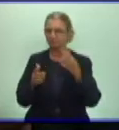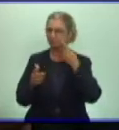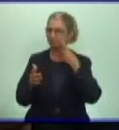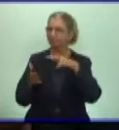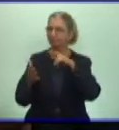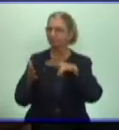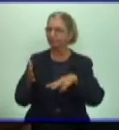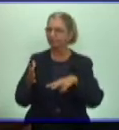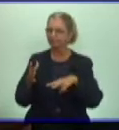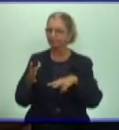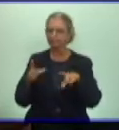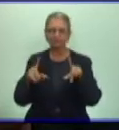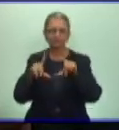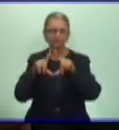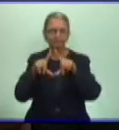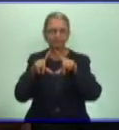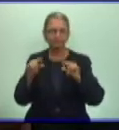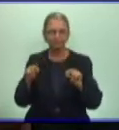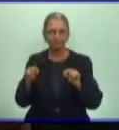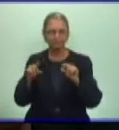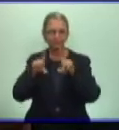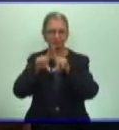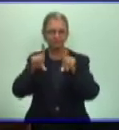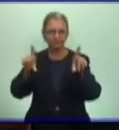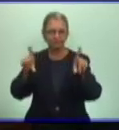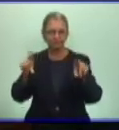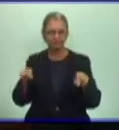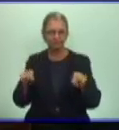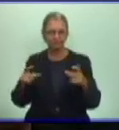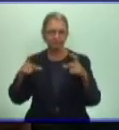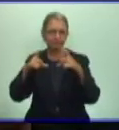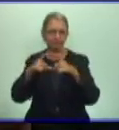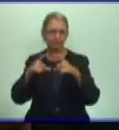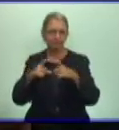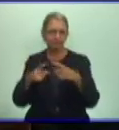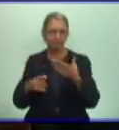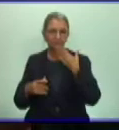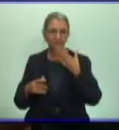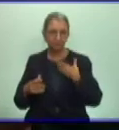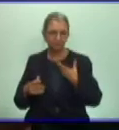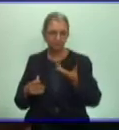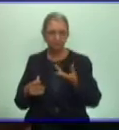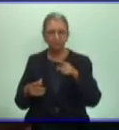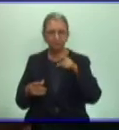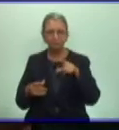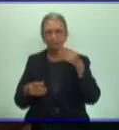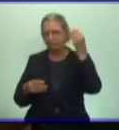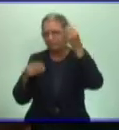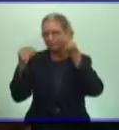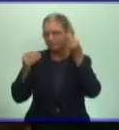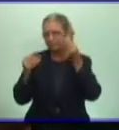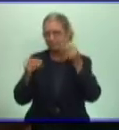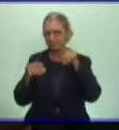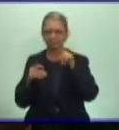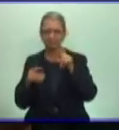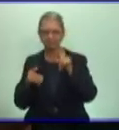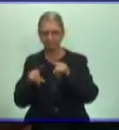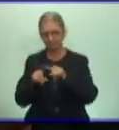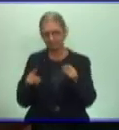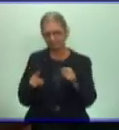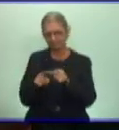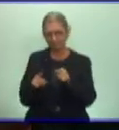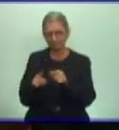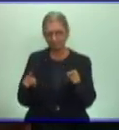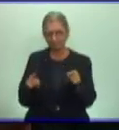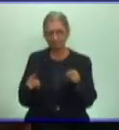un triángulo, un rectángulo, de cómo estimar cuánto tú mides, cuánto tú pesas